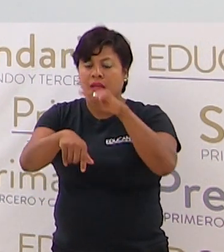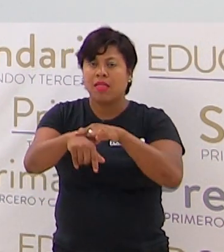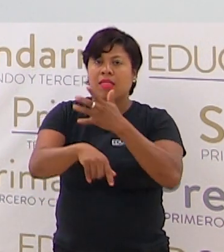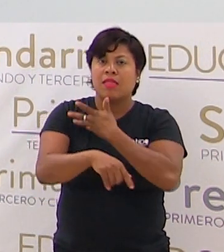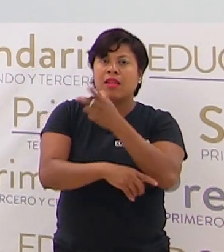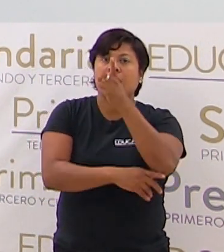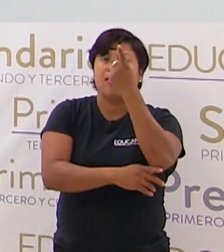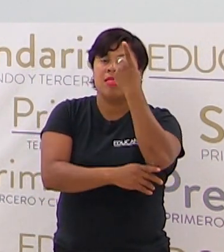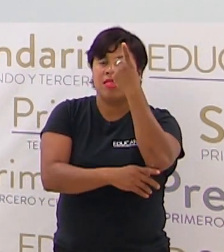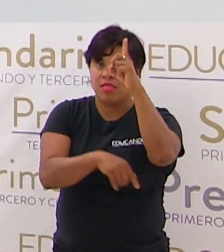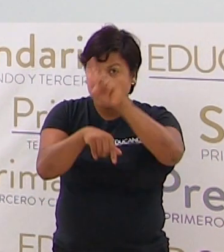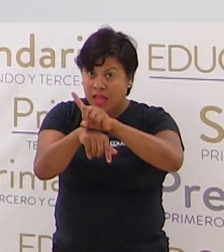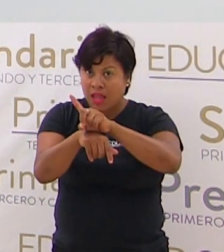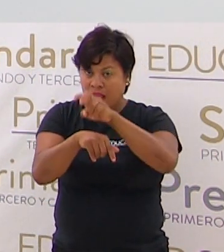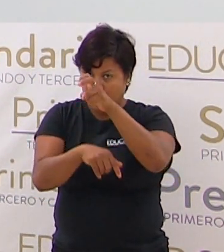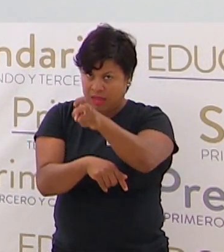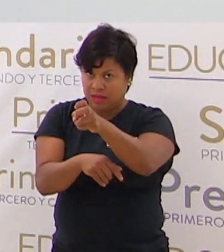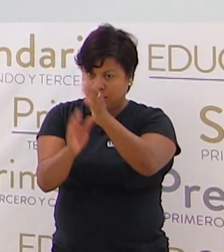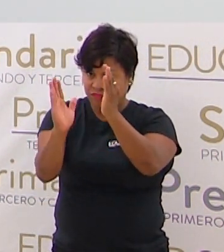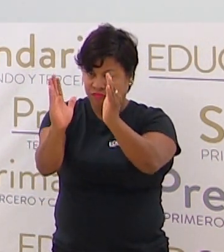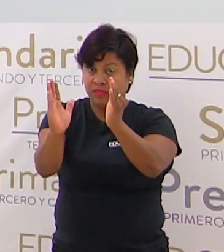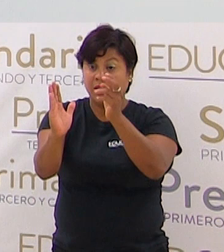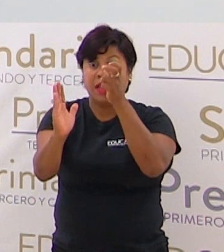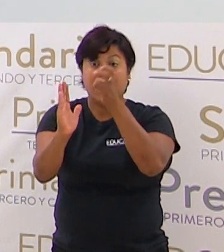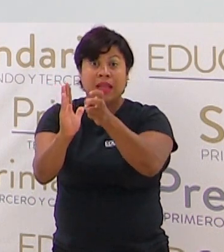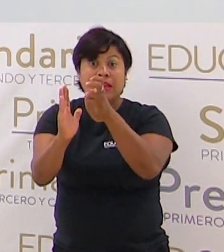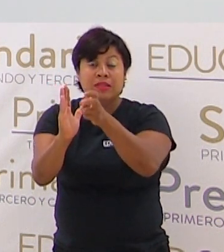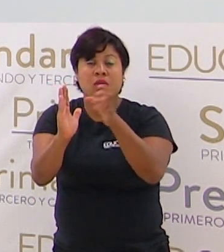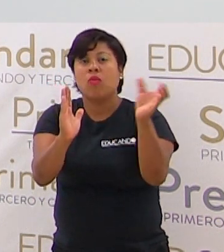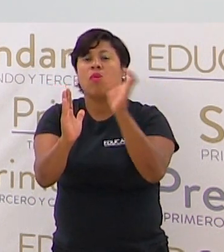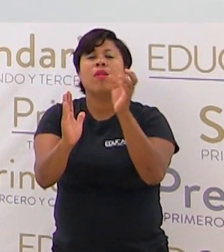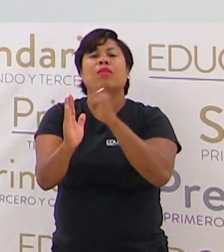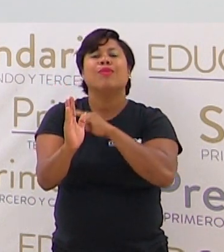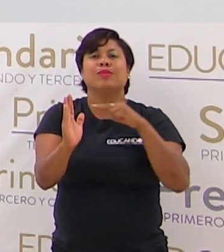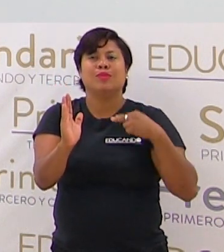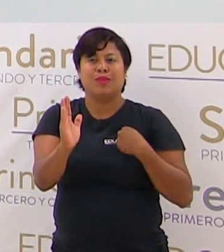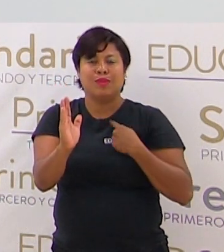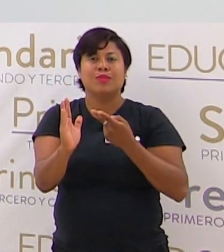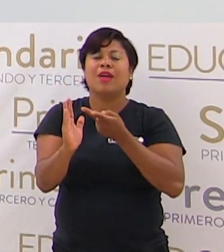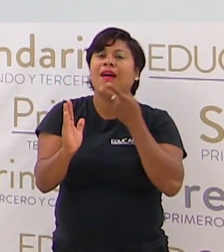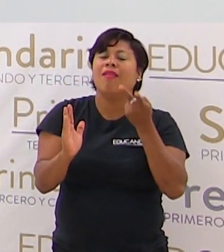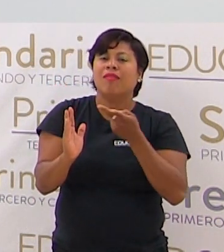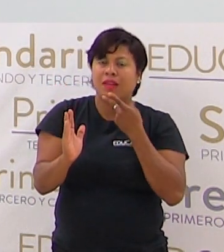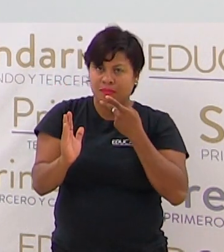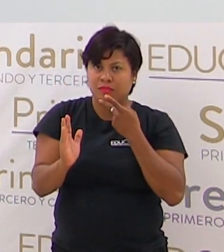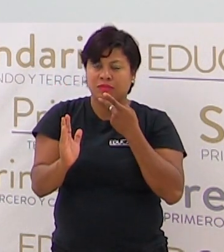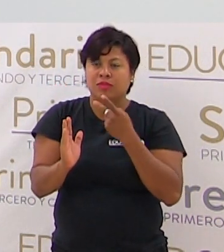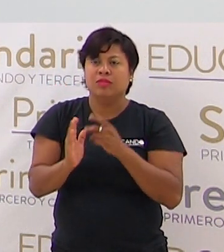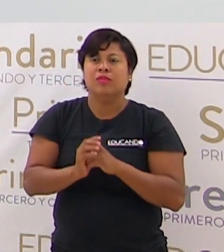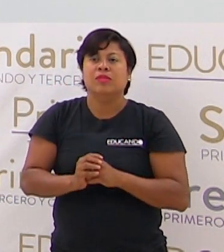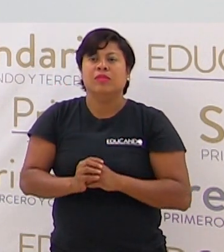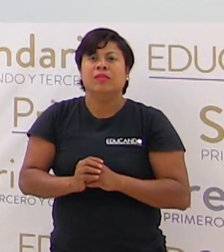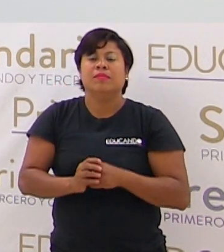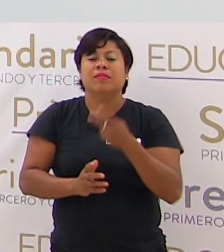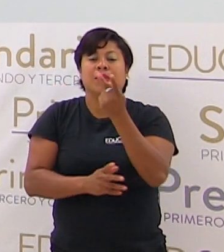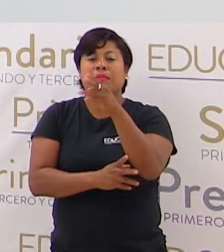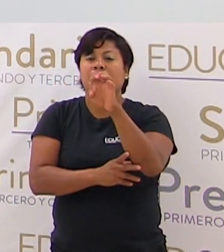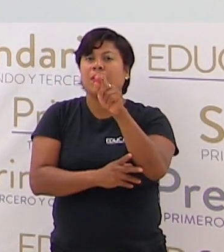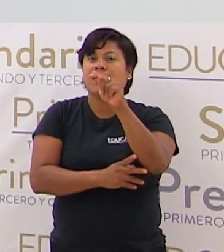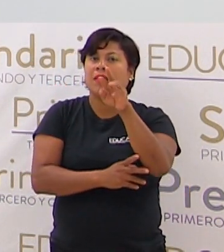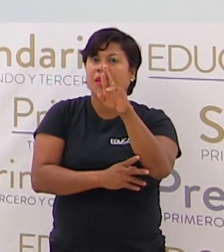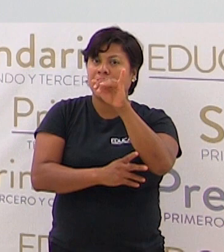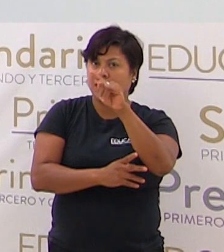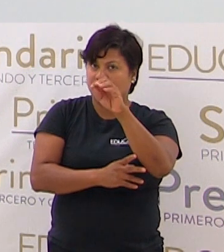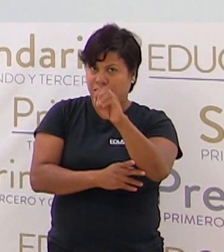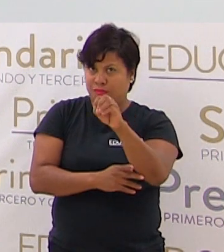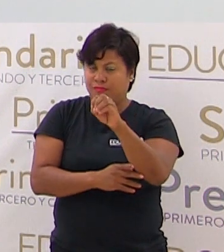día en específico. Y es aquí cuando nos referimos o hablamos en